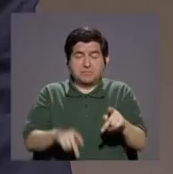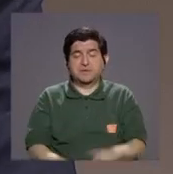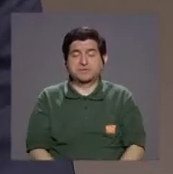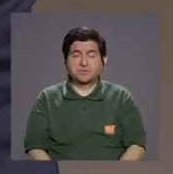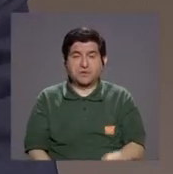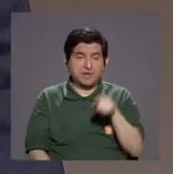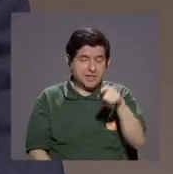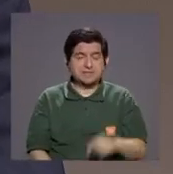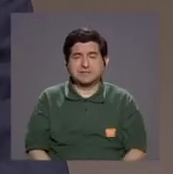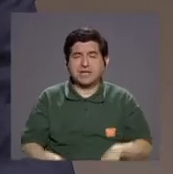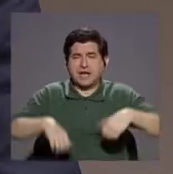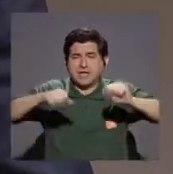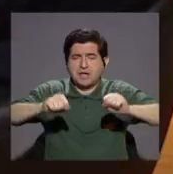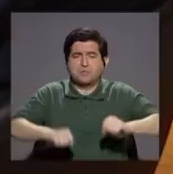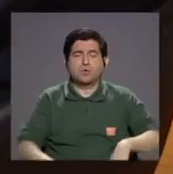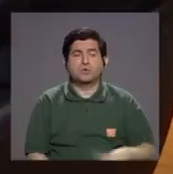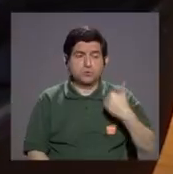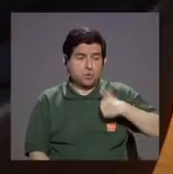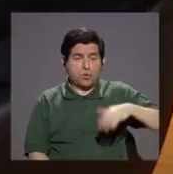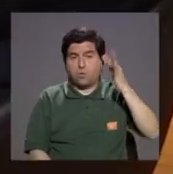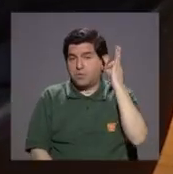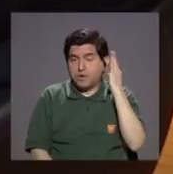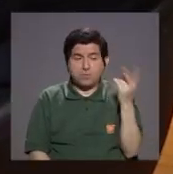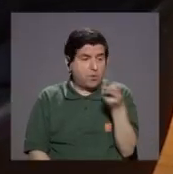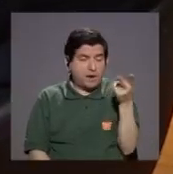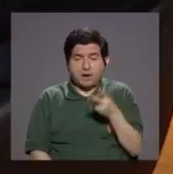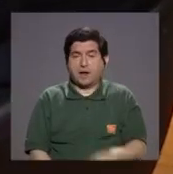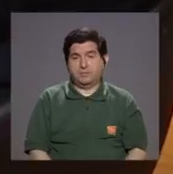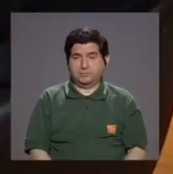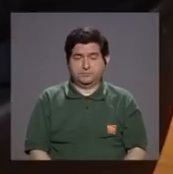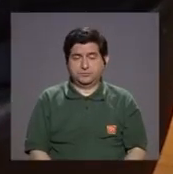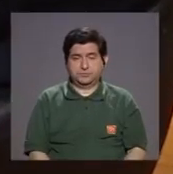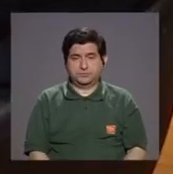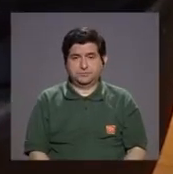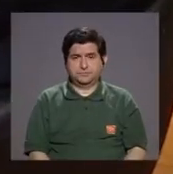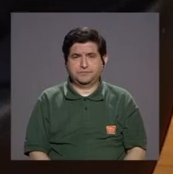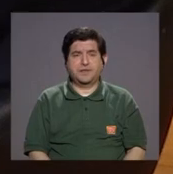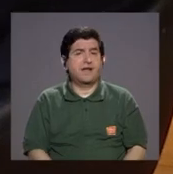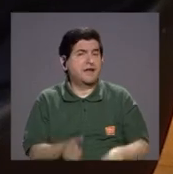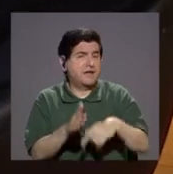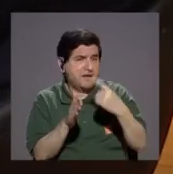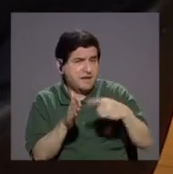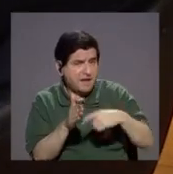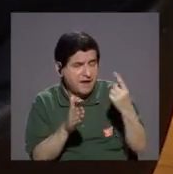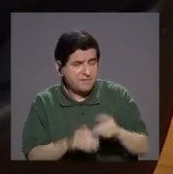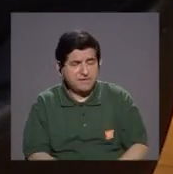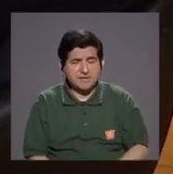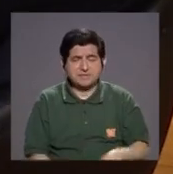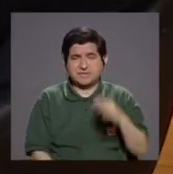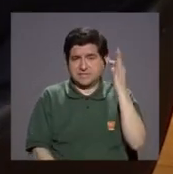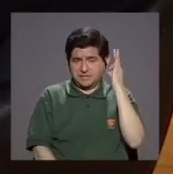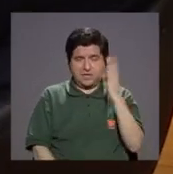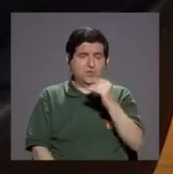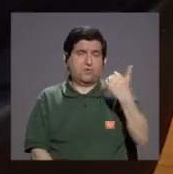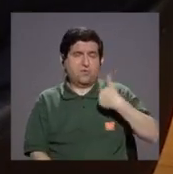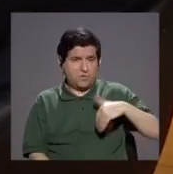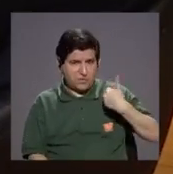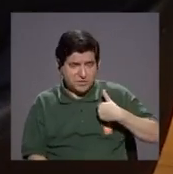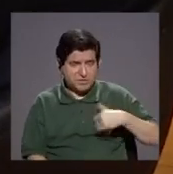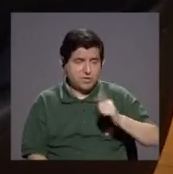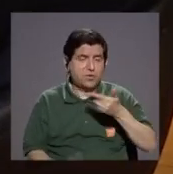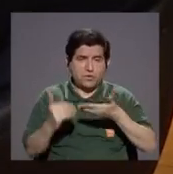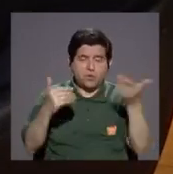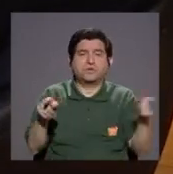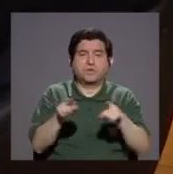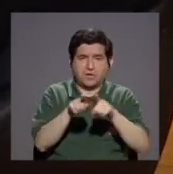montadas en la motocicleta entonces eso es importante pero por qué y a veces la señora y el señor porque eso es otra